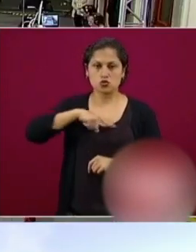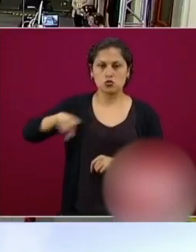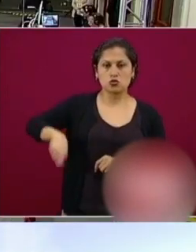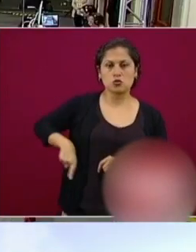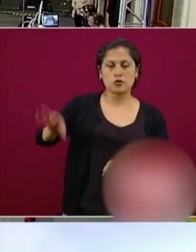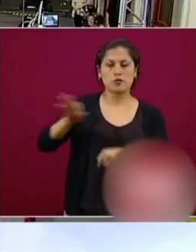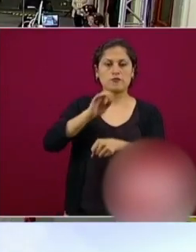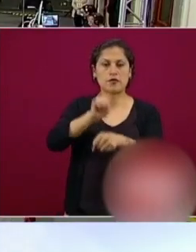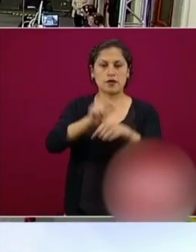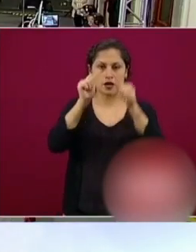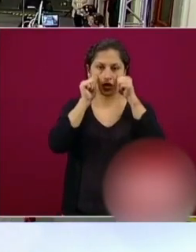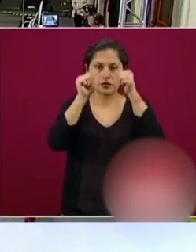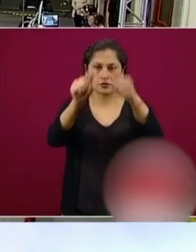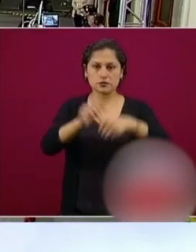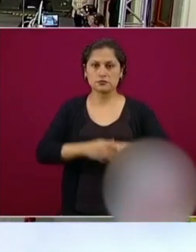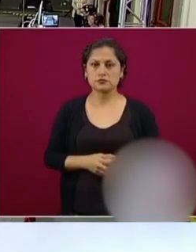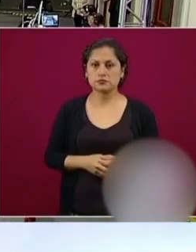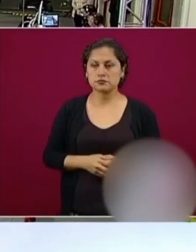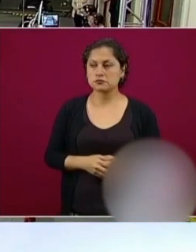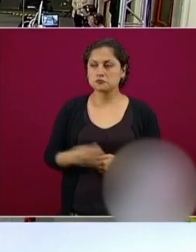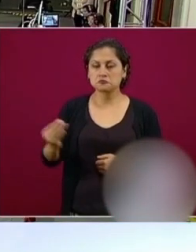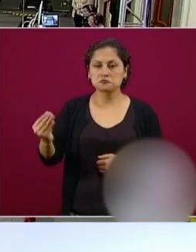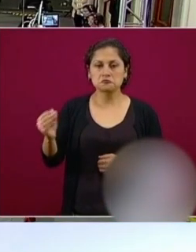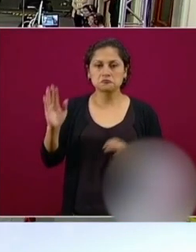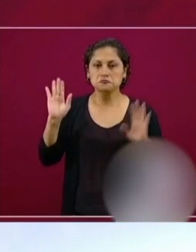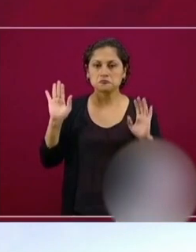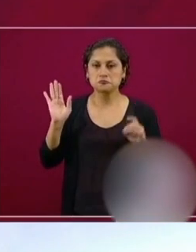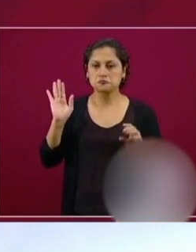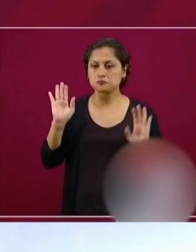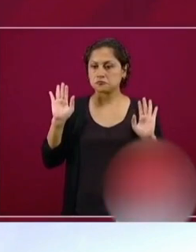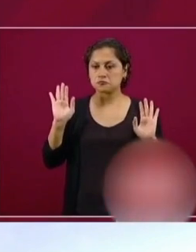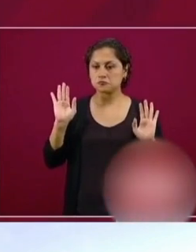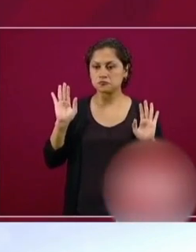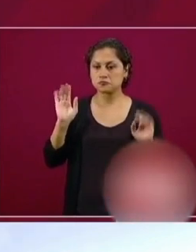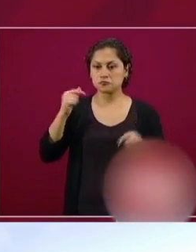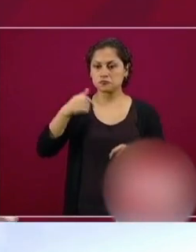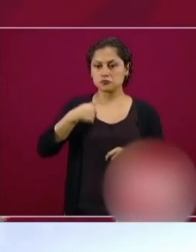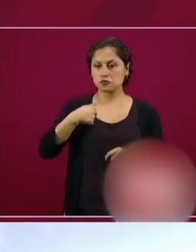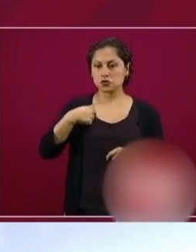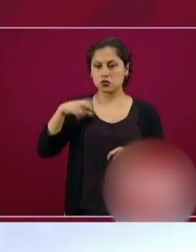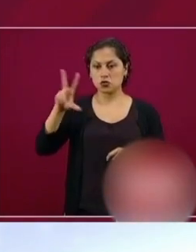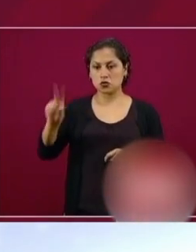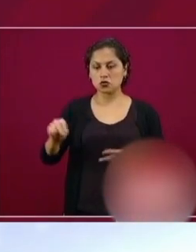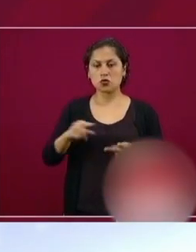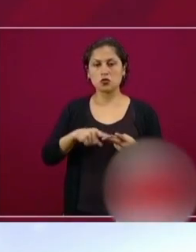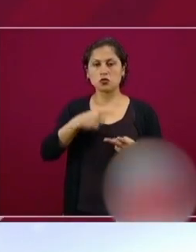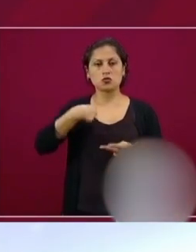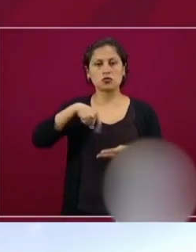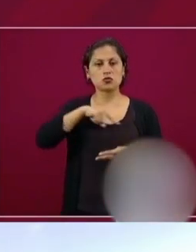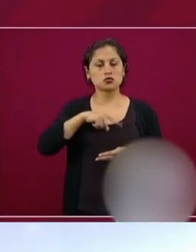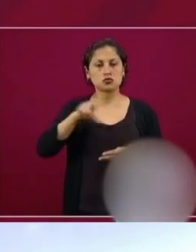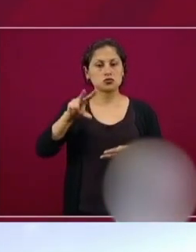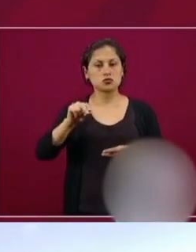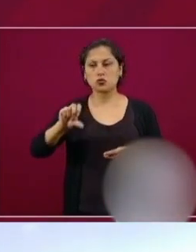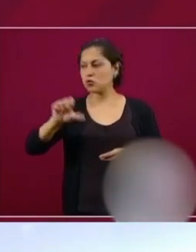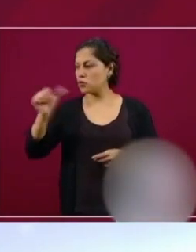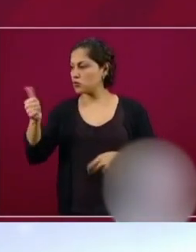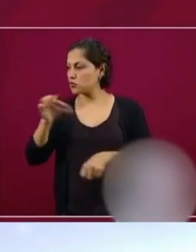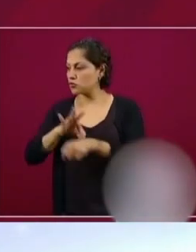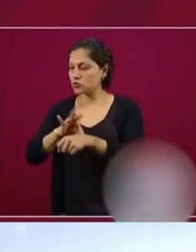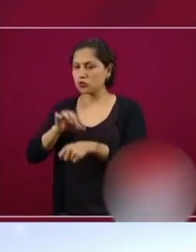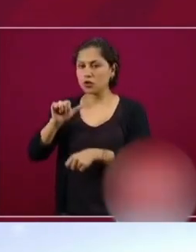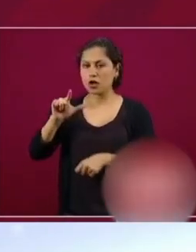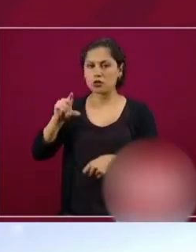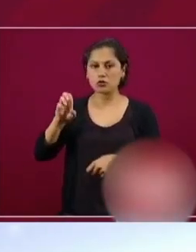Ninguna hasta el momento, yo tampoco, por cierto, ni el doctor Alcocer. Razón, no hemos sido identificados en un